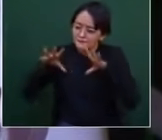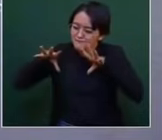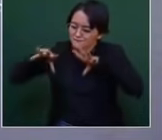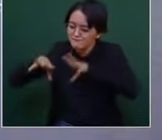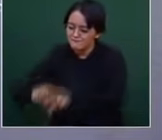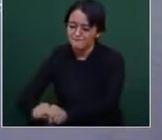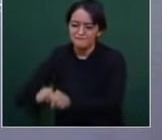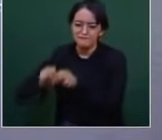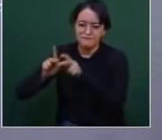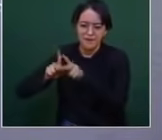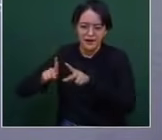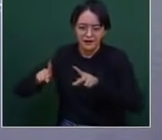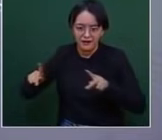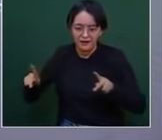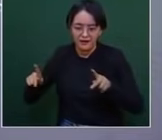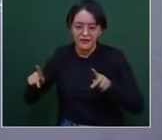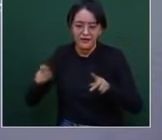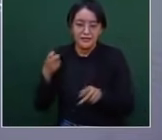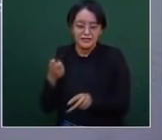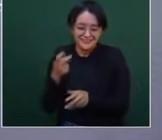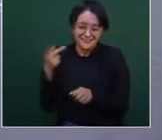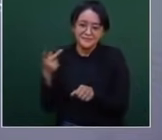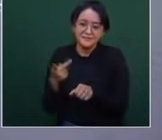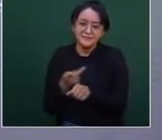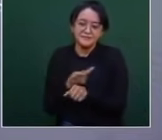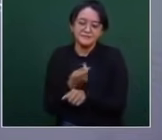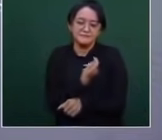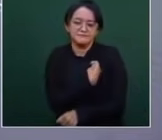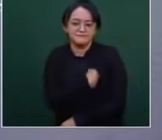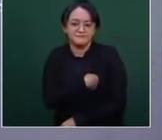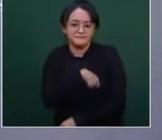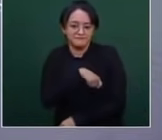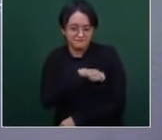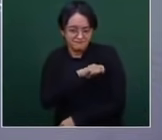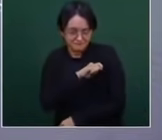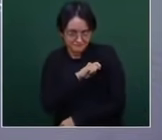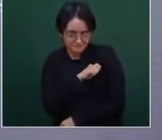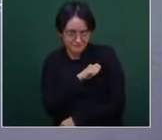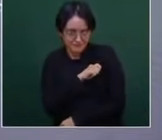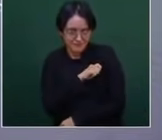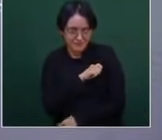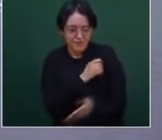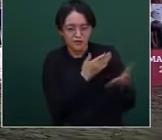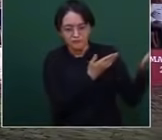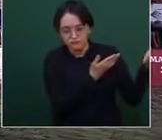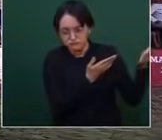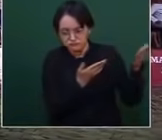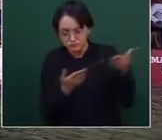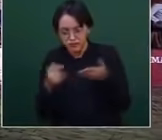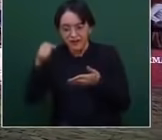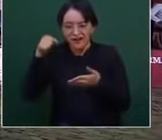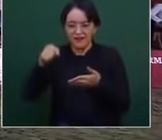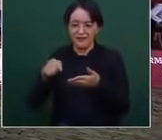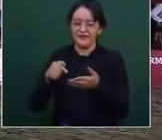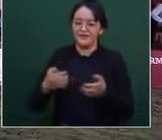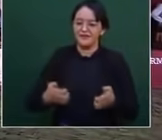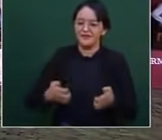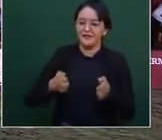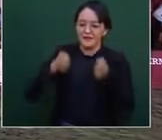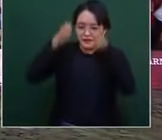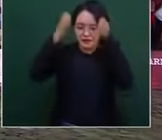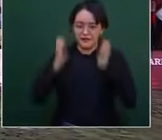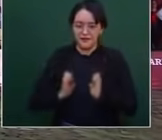como sucedió con la ocupación española de esta fortaleza de San Juan de